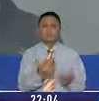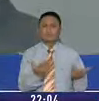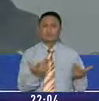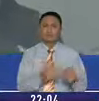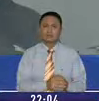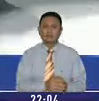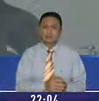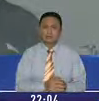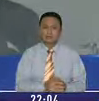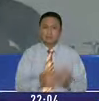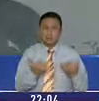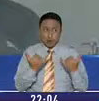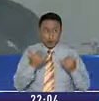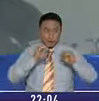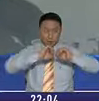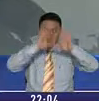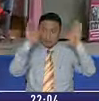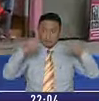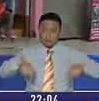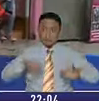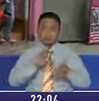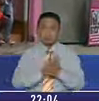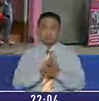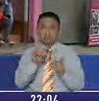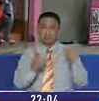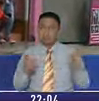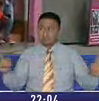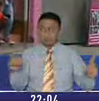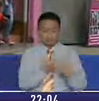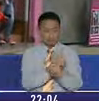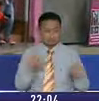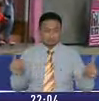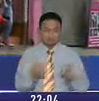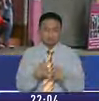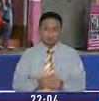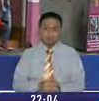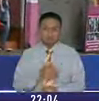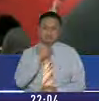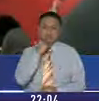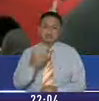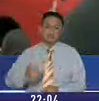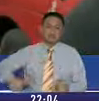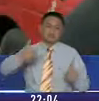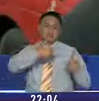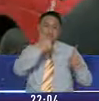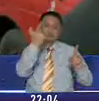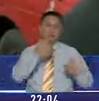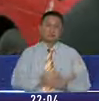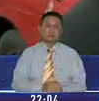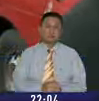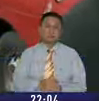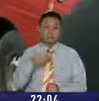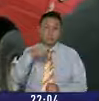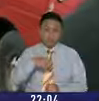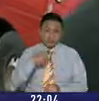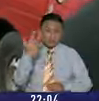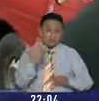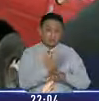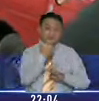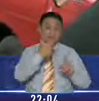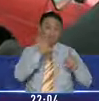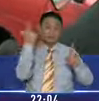en pleno movimiento comercial. Decenas de personas caminaban por la calle principal. Es la tercera vez que nos enteramos que pasa